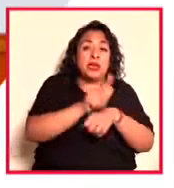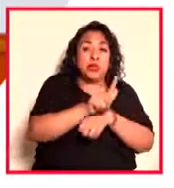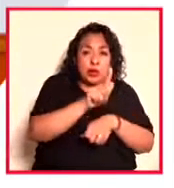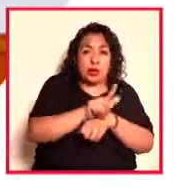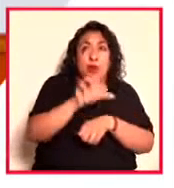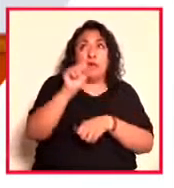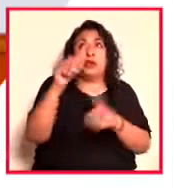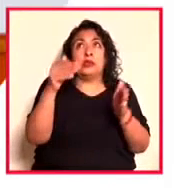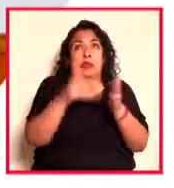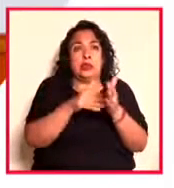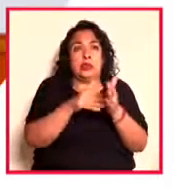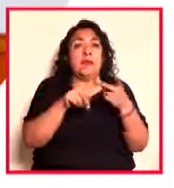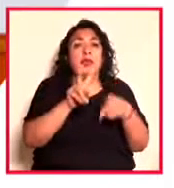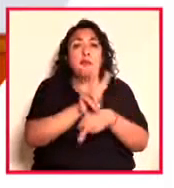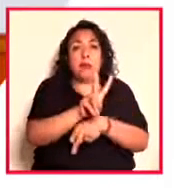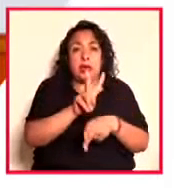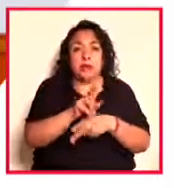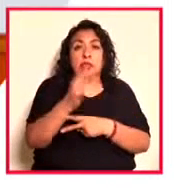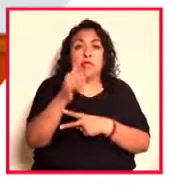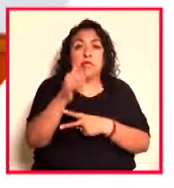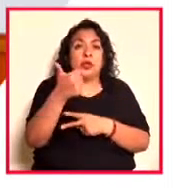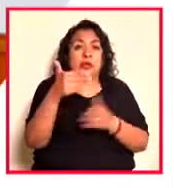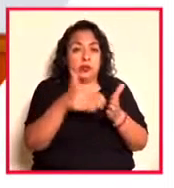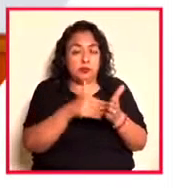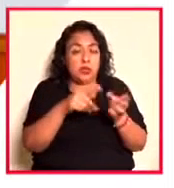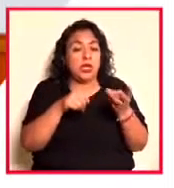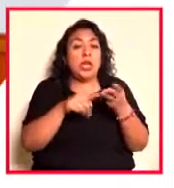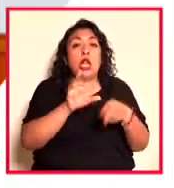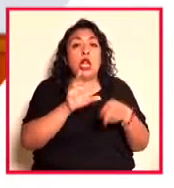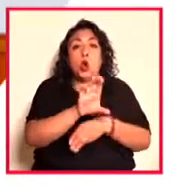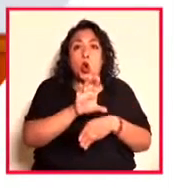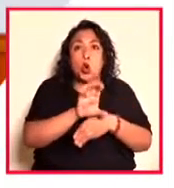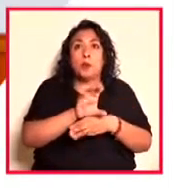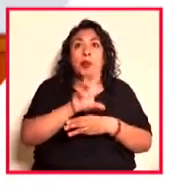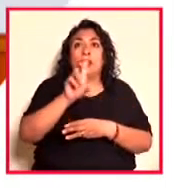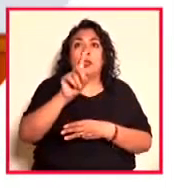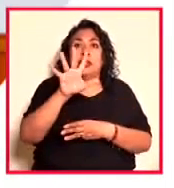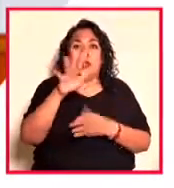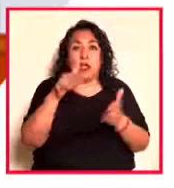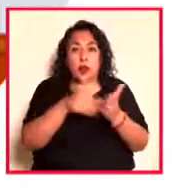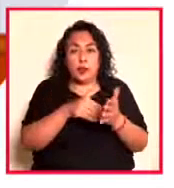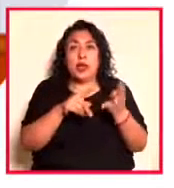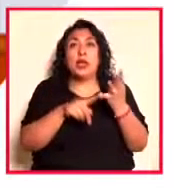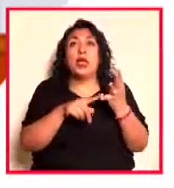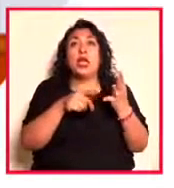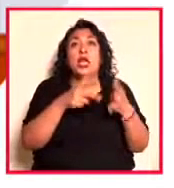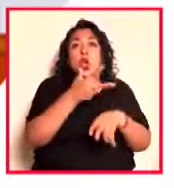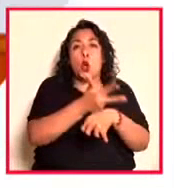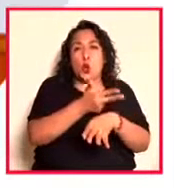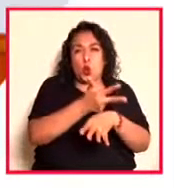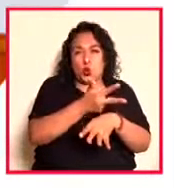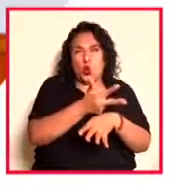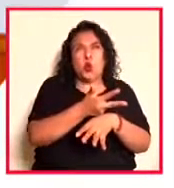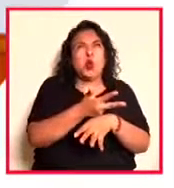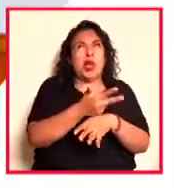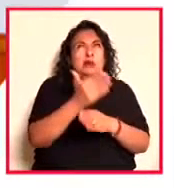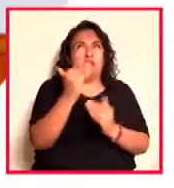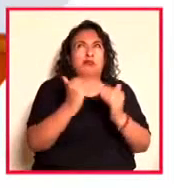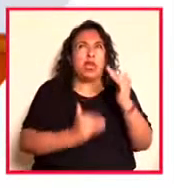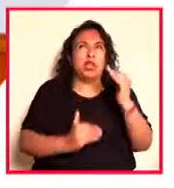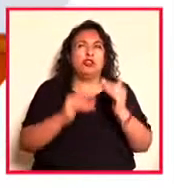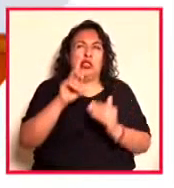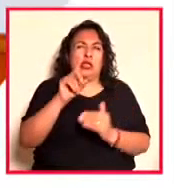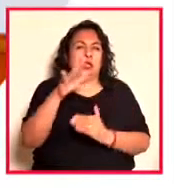mil, de Venezuela, 56 mil, de Colombia, 35 mil y después Honduras, un poco abajo de 35